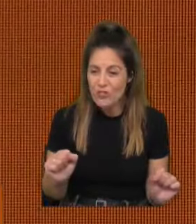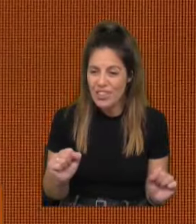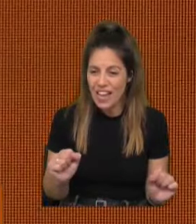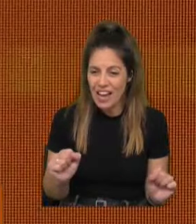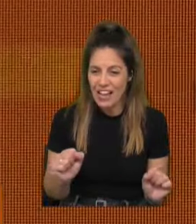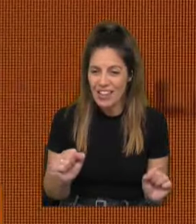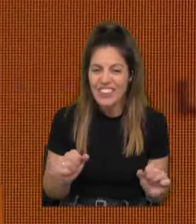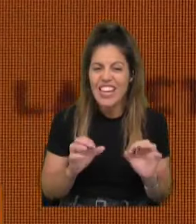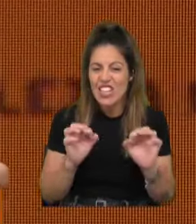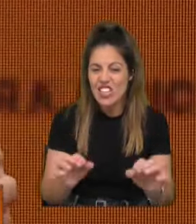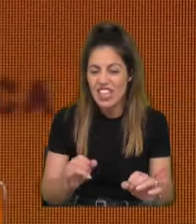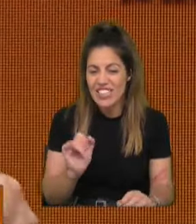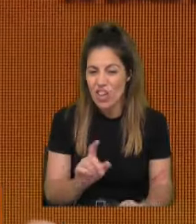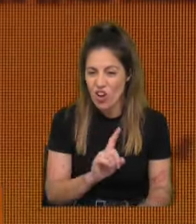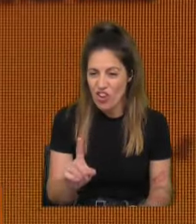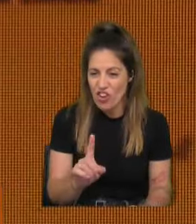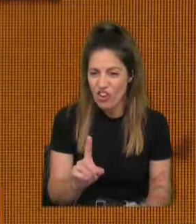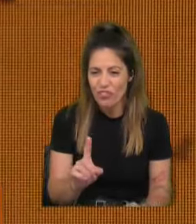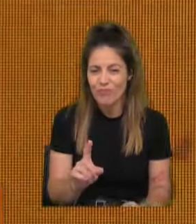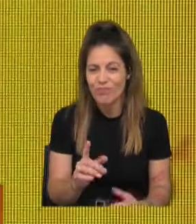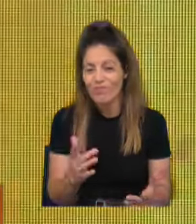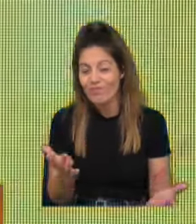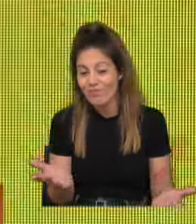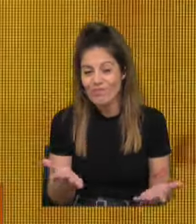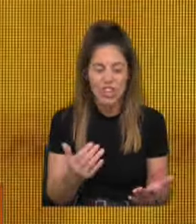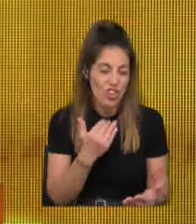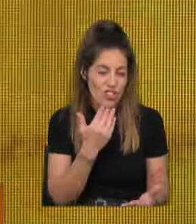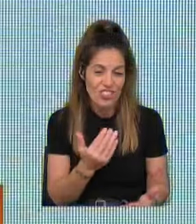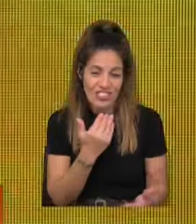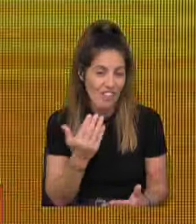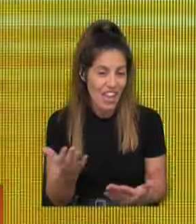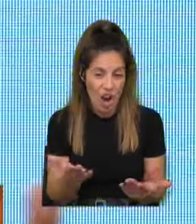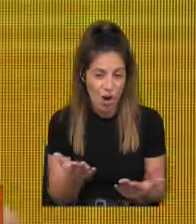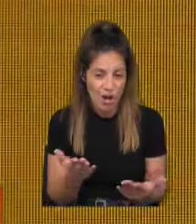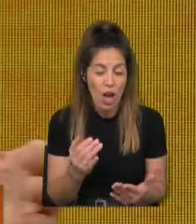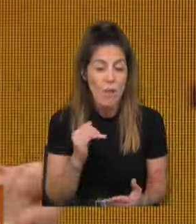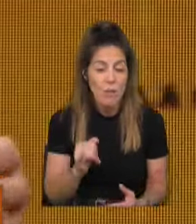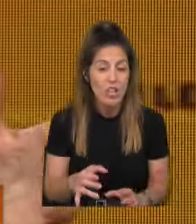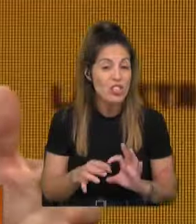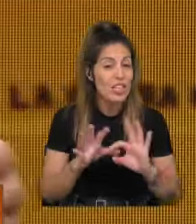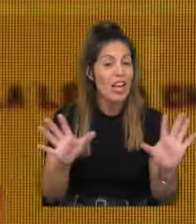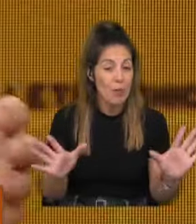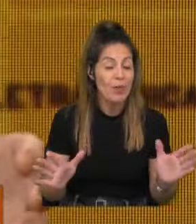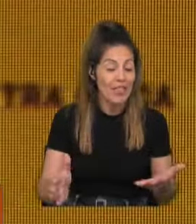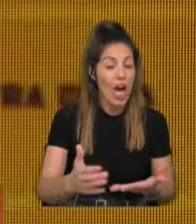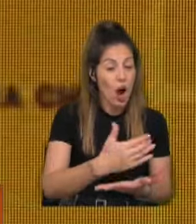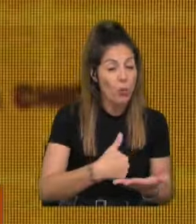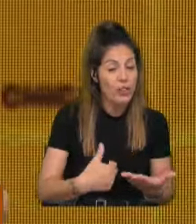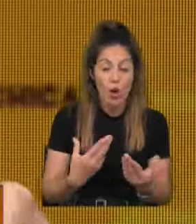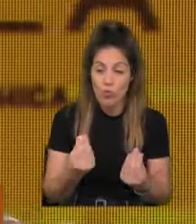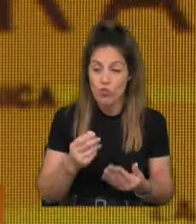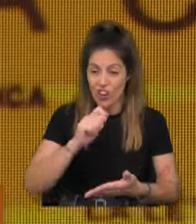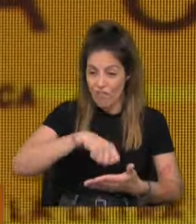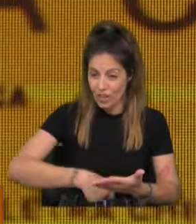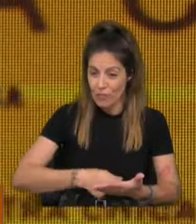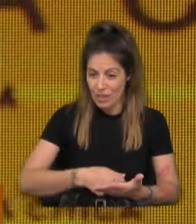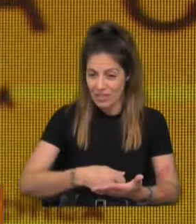posibilidad que llegue o no está en el aire pero claramente ha juntado muchísimas firmas para para para